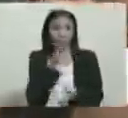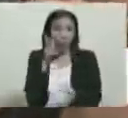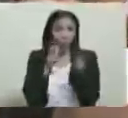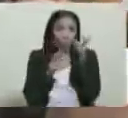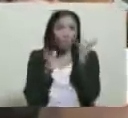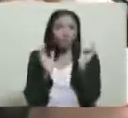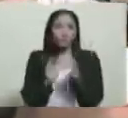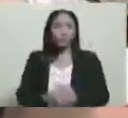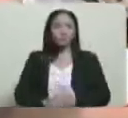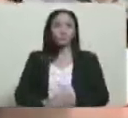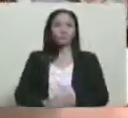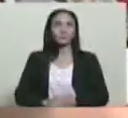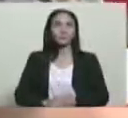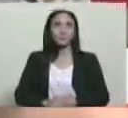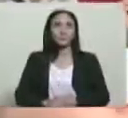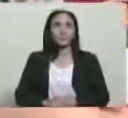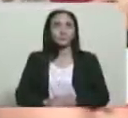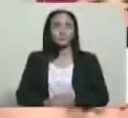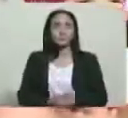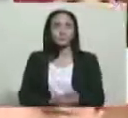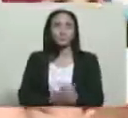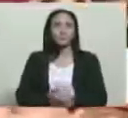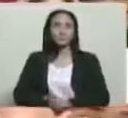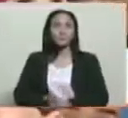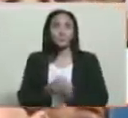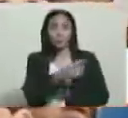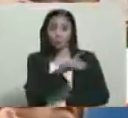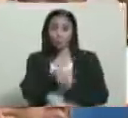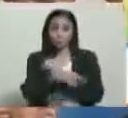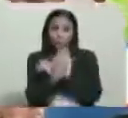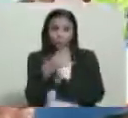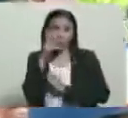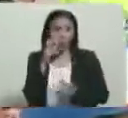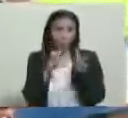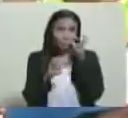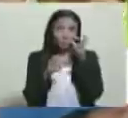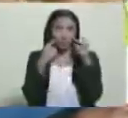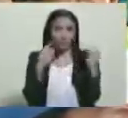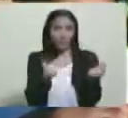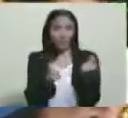Escuchad, vende patria. Escucha, vende patria.